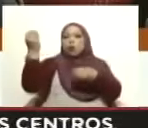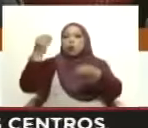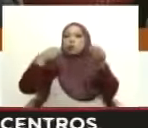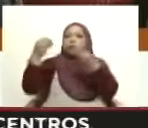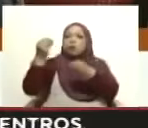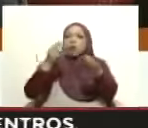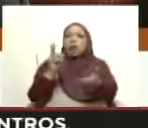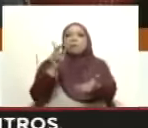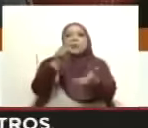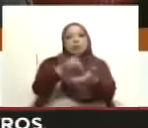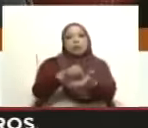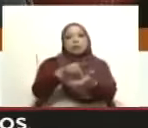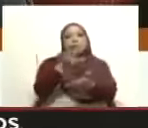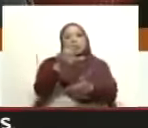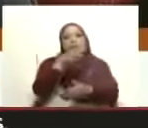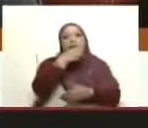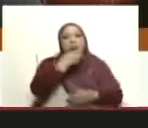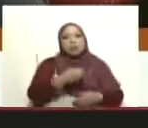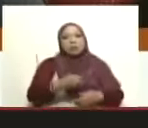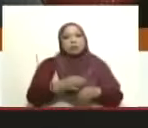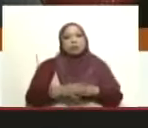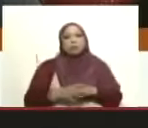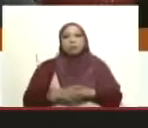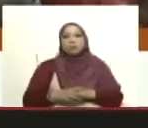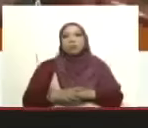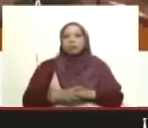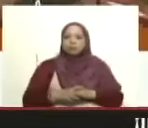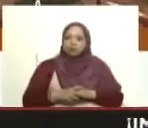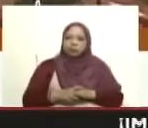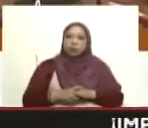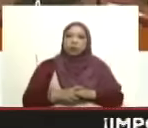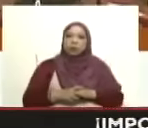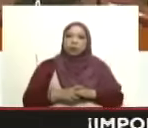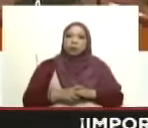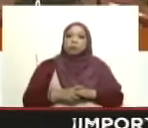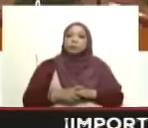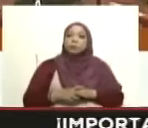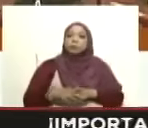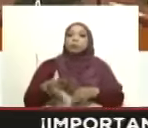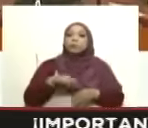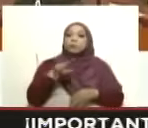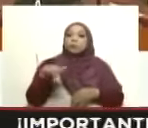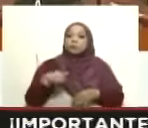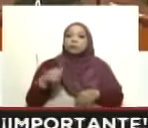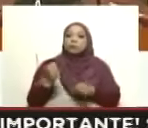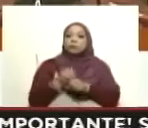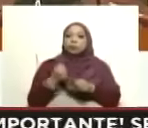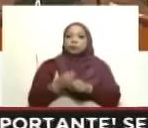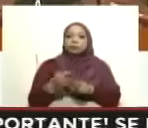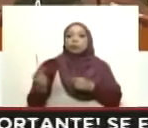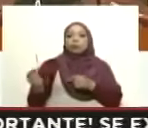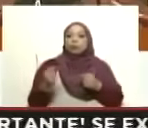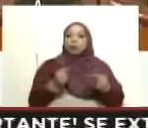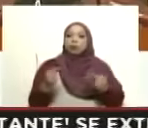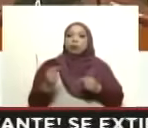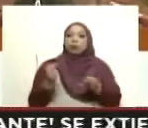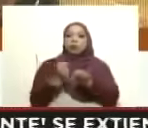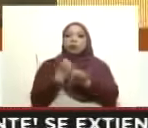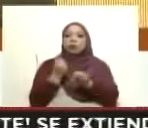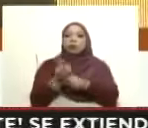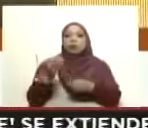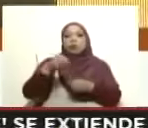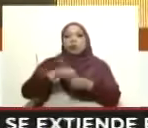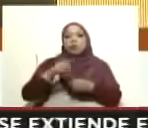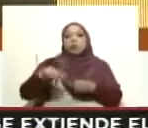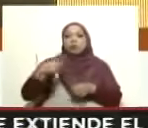puedan asistir este 3 de diciembre nosotros por lo general utilizamos mucho el simulacro para varias cosas de trabajo interno que